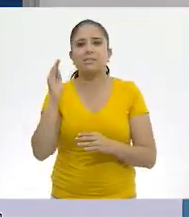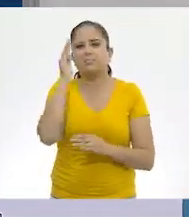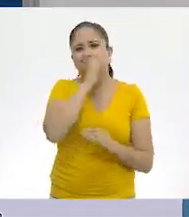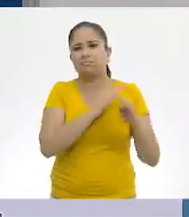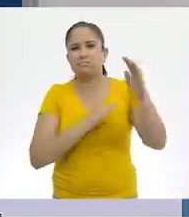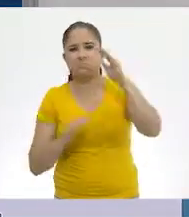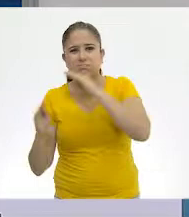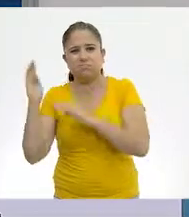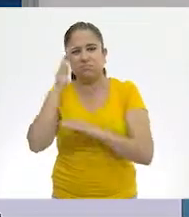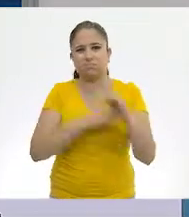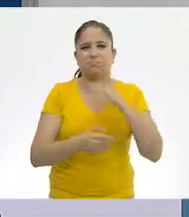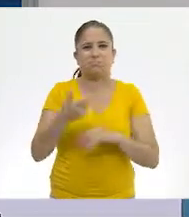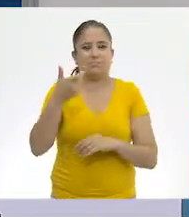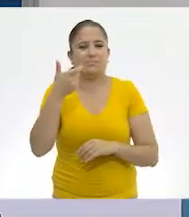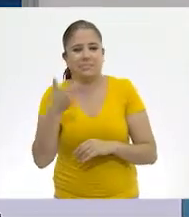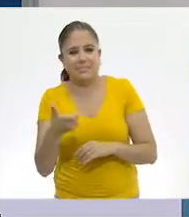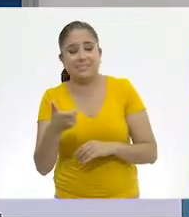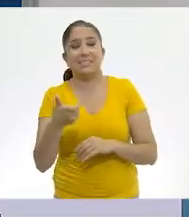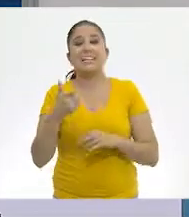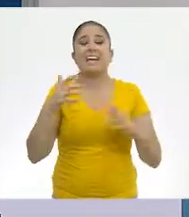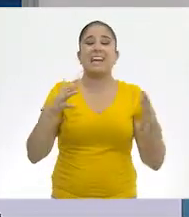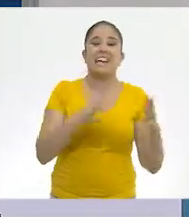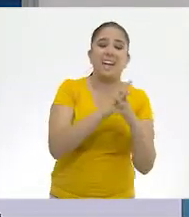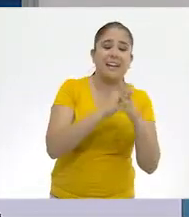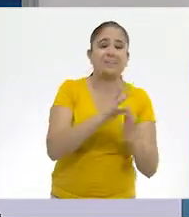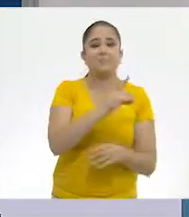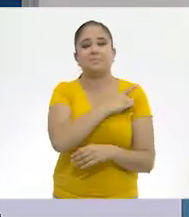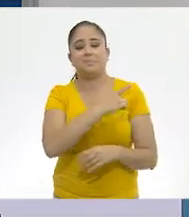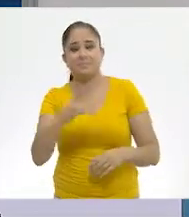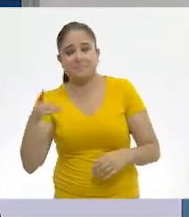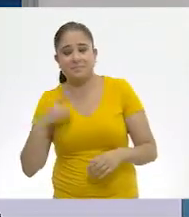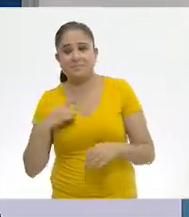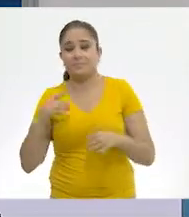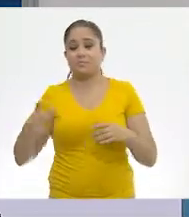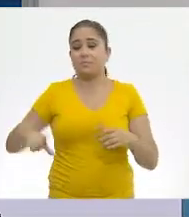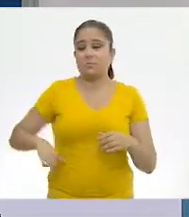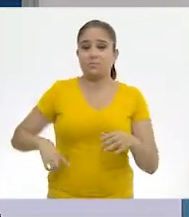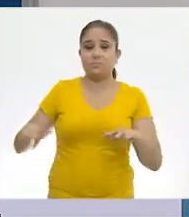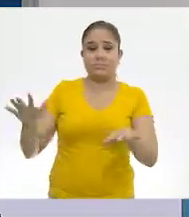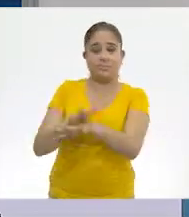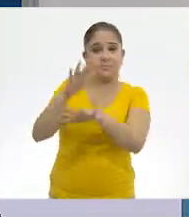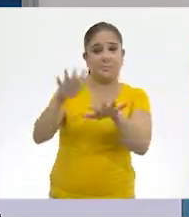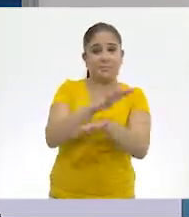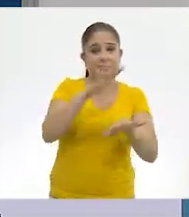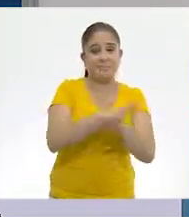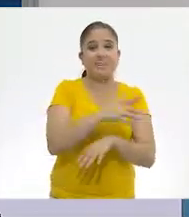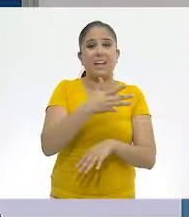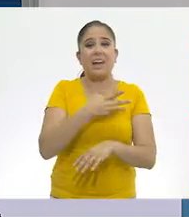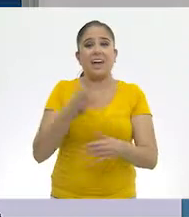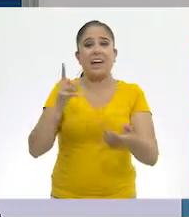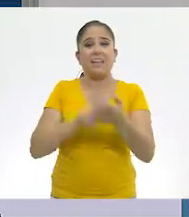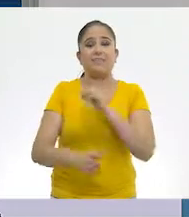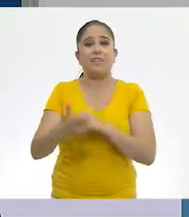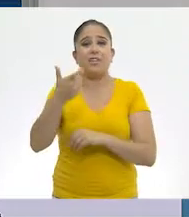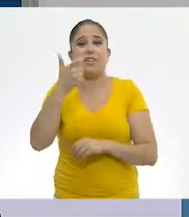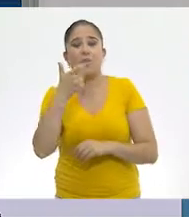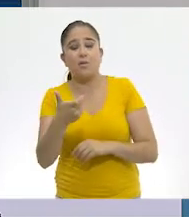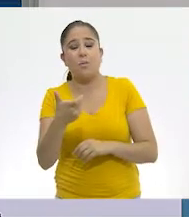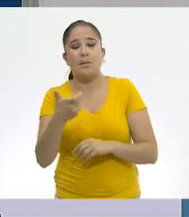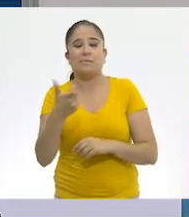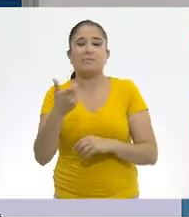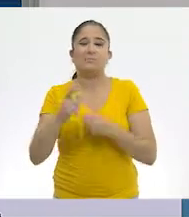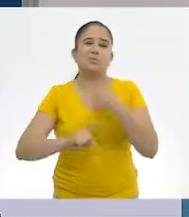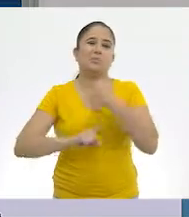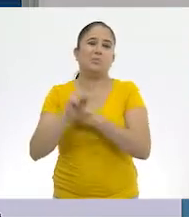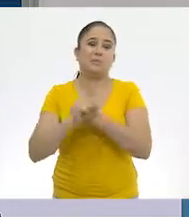económica. Todos esos años de guerra, las deudas y los cambios de gobierno seguían teniendo en ruinas a la economía del país. Y solo